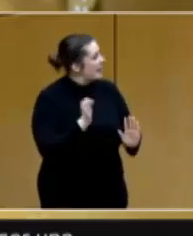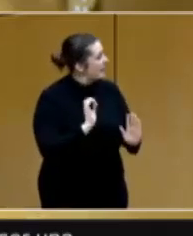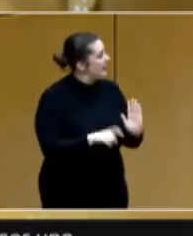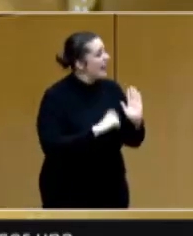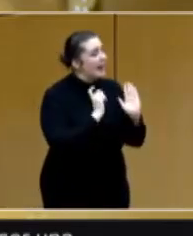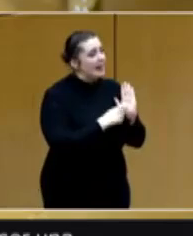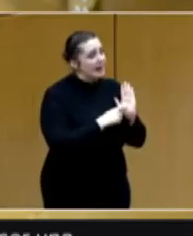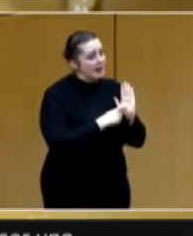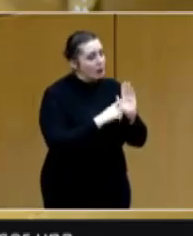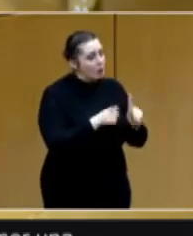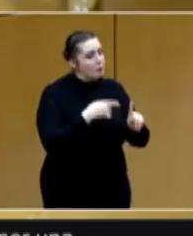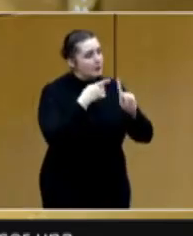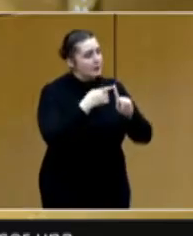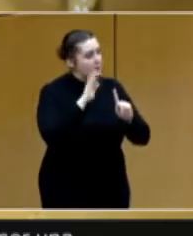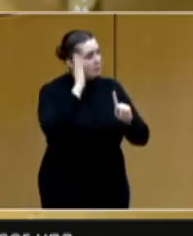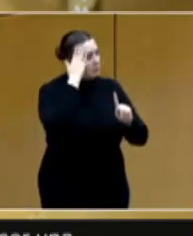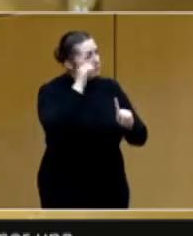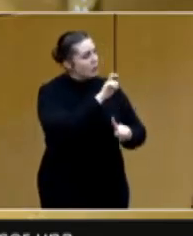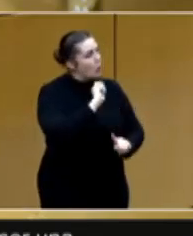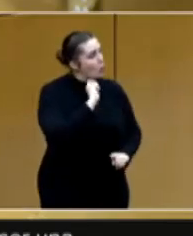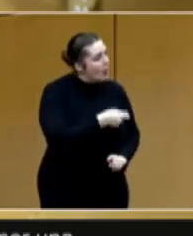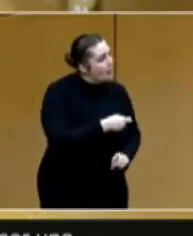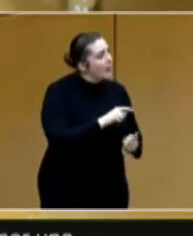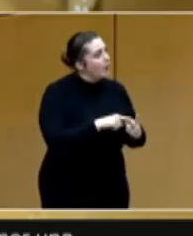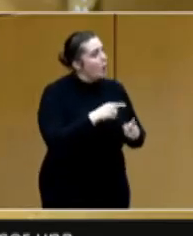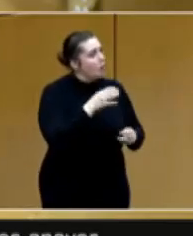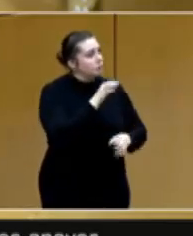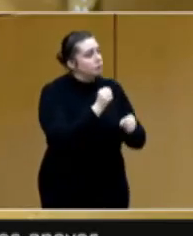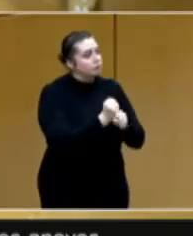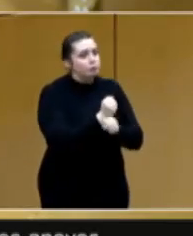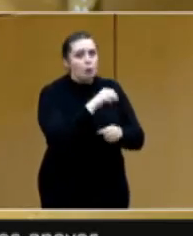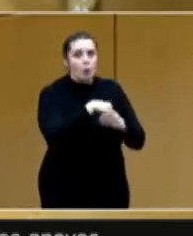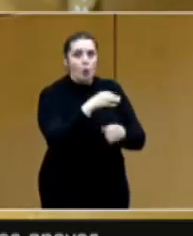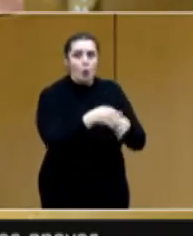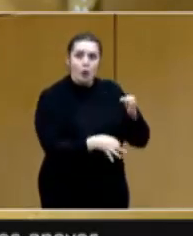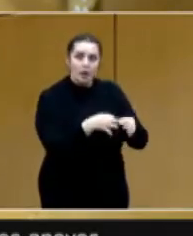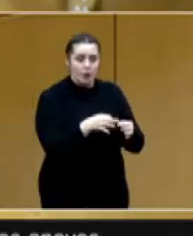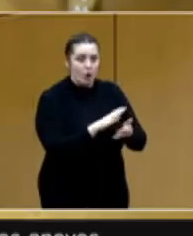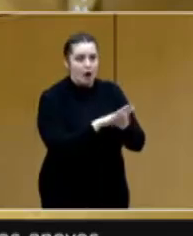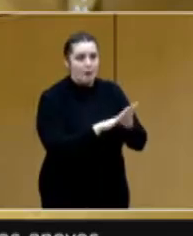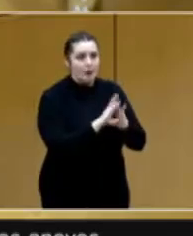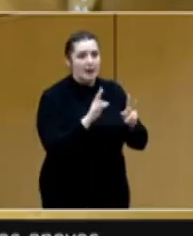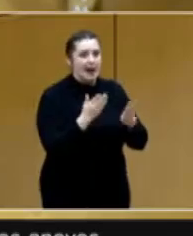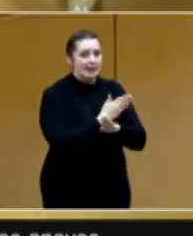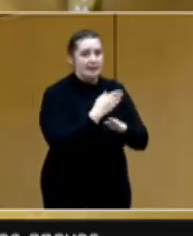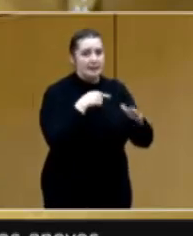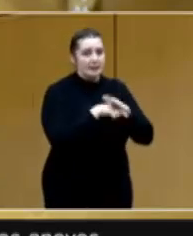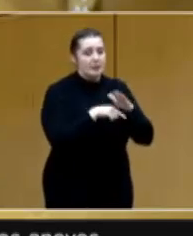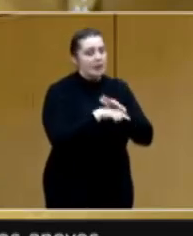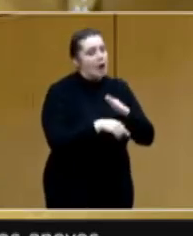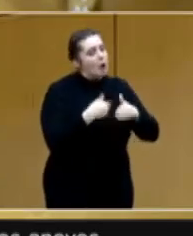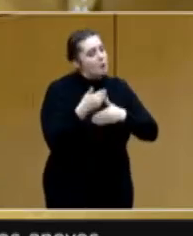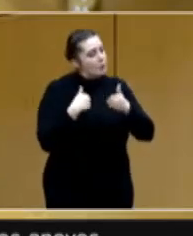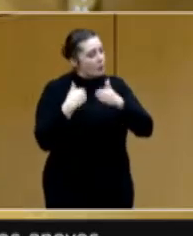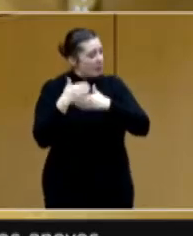dirigida inicialmente a los jueces a los operadores jurídicos que se tramitaban antes los antiguos procedimientos